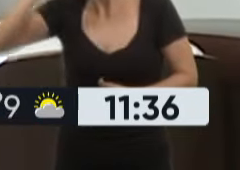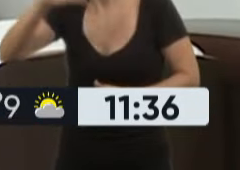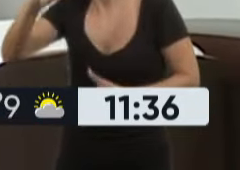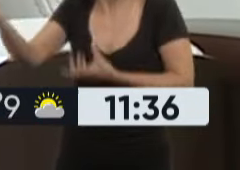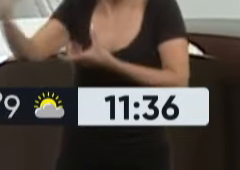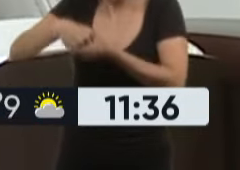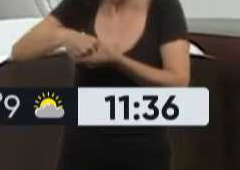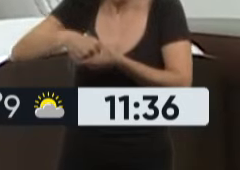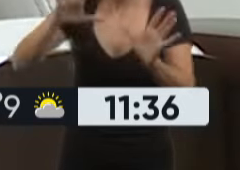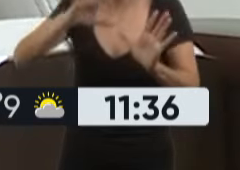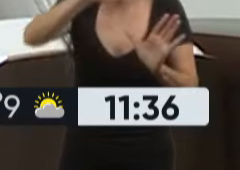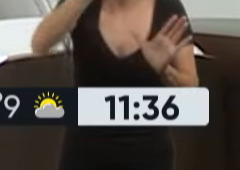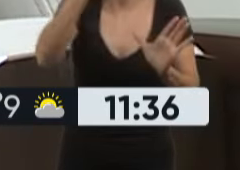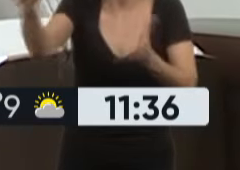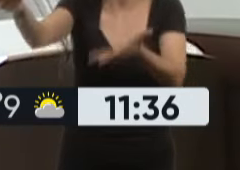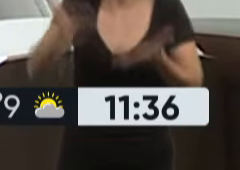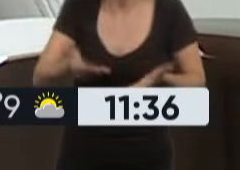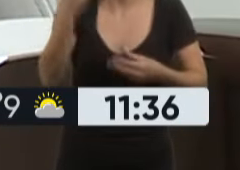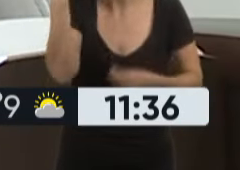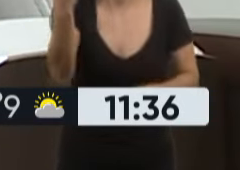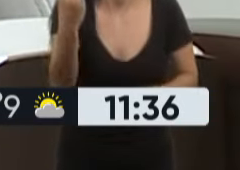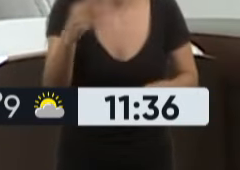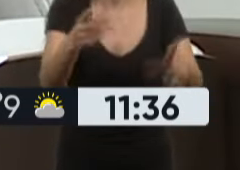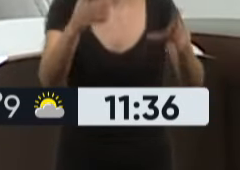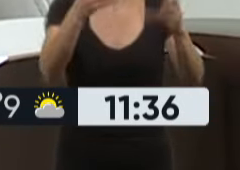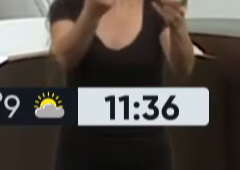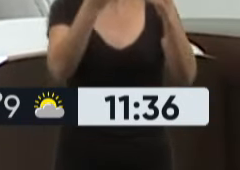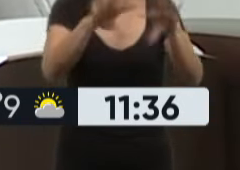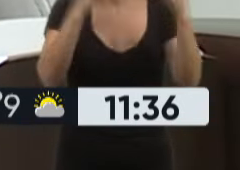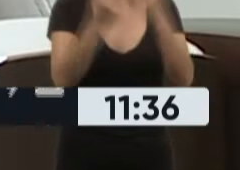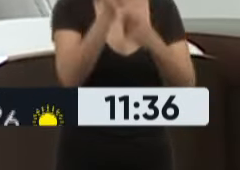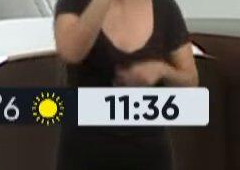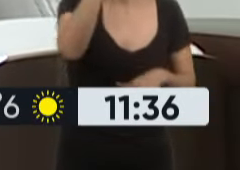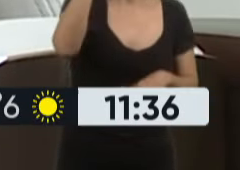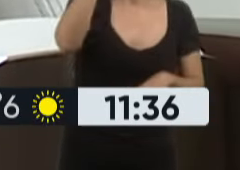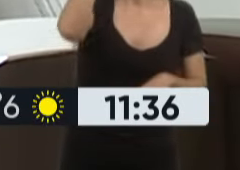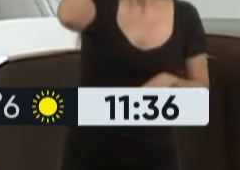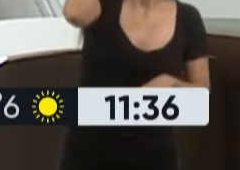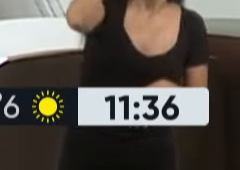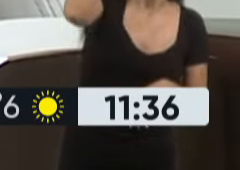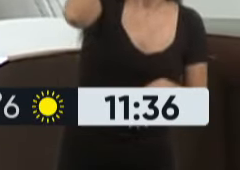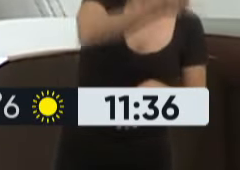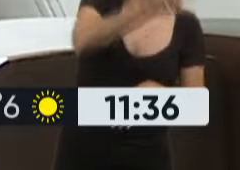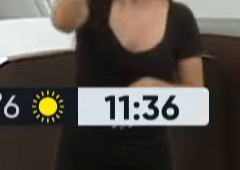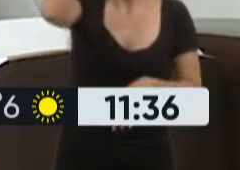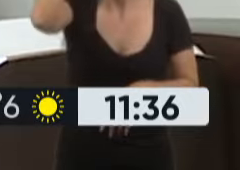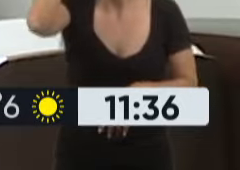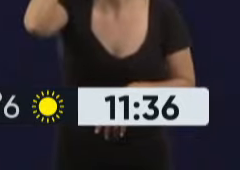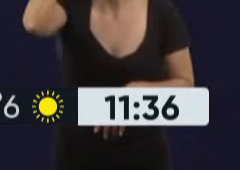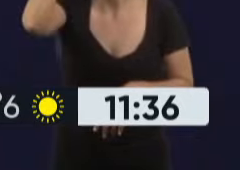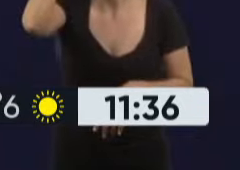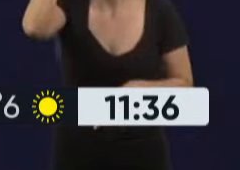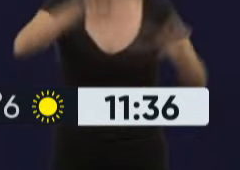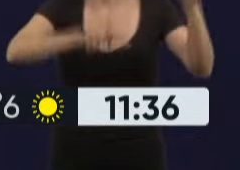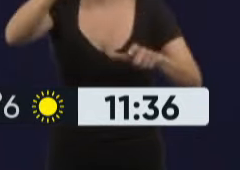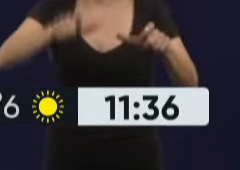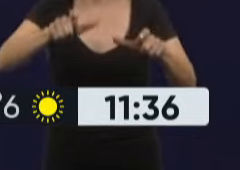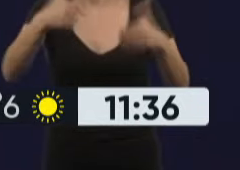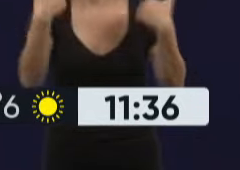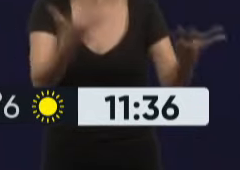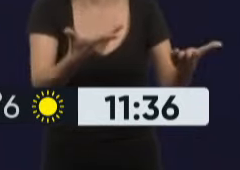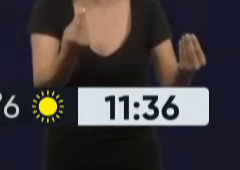conozco porque se necesitan 38 Héroes para poder aprobar el presupuesto eh A